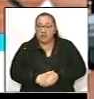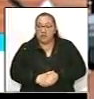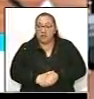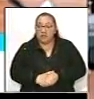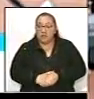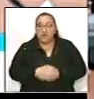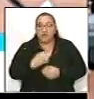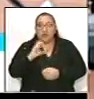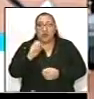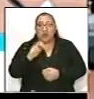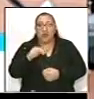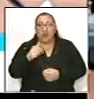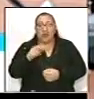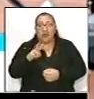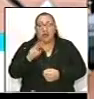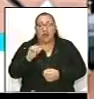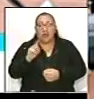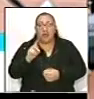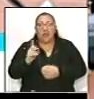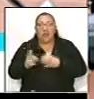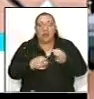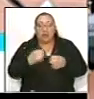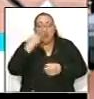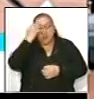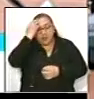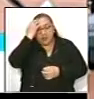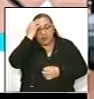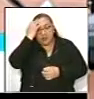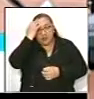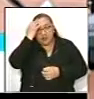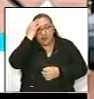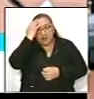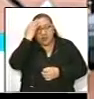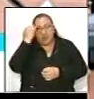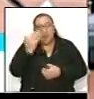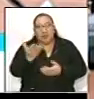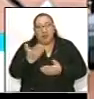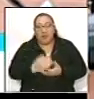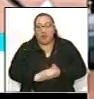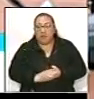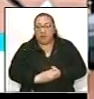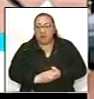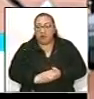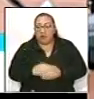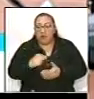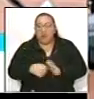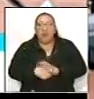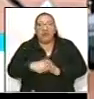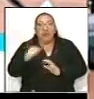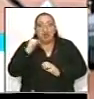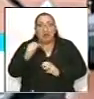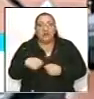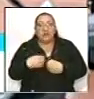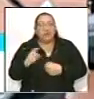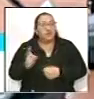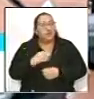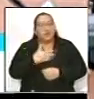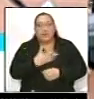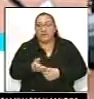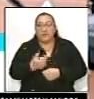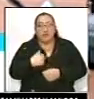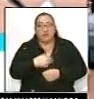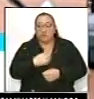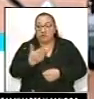CONAVID, para poderles expresar a todos ustedes y pedirles encarecidamente que esto es un derecho dado, no es un favor que